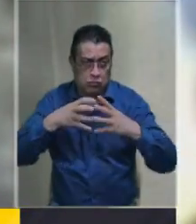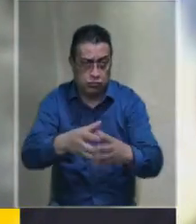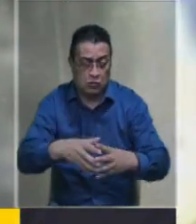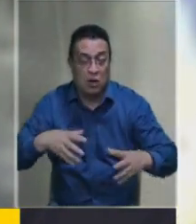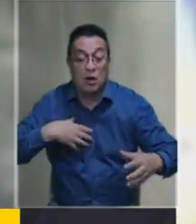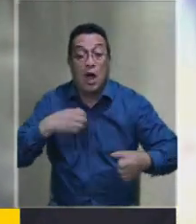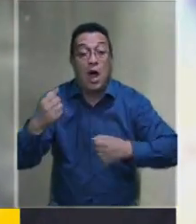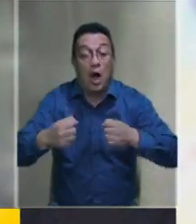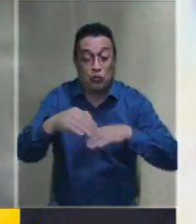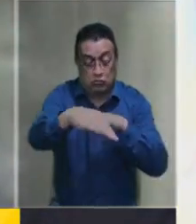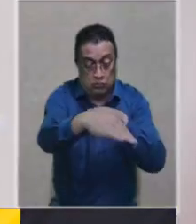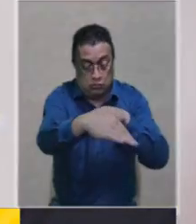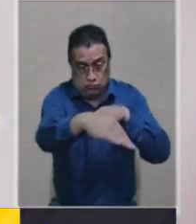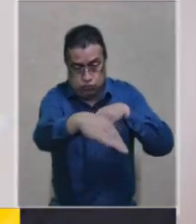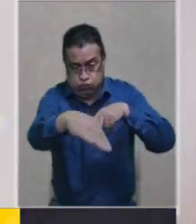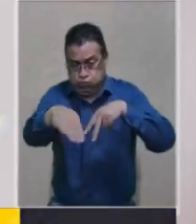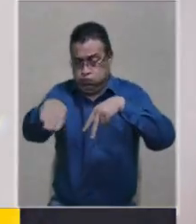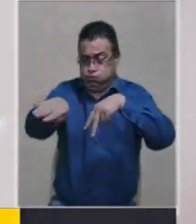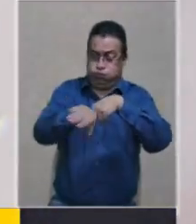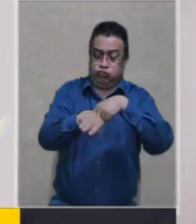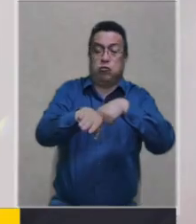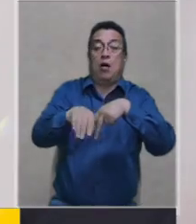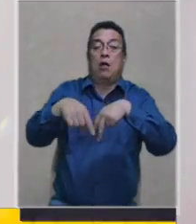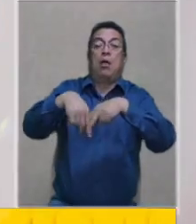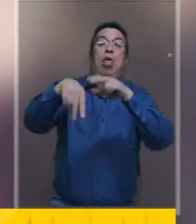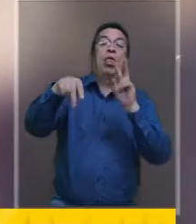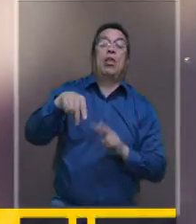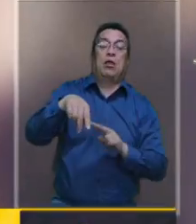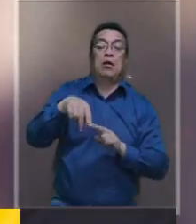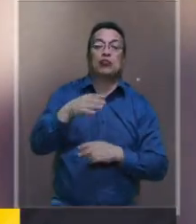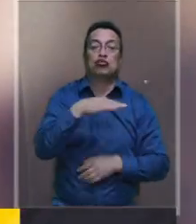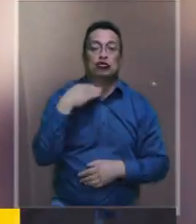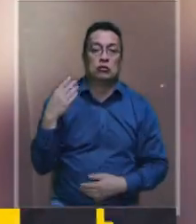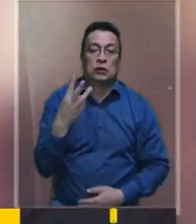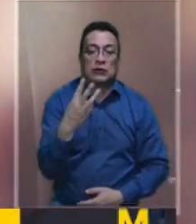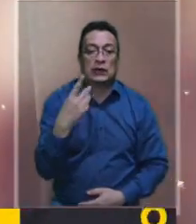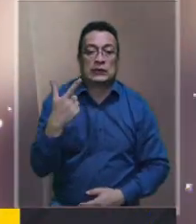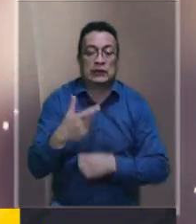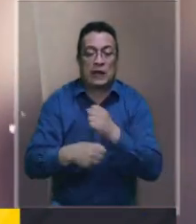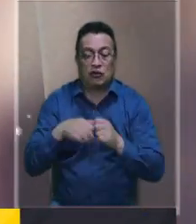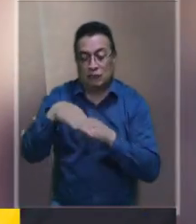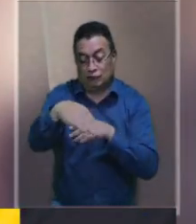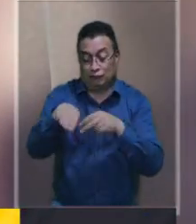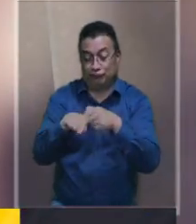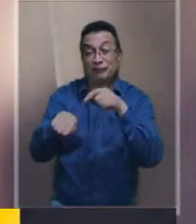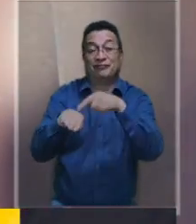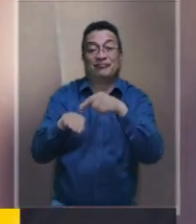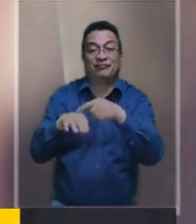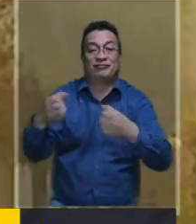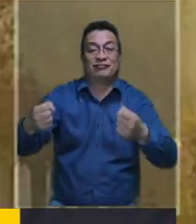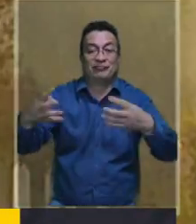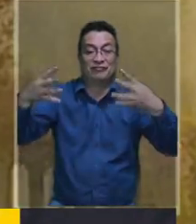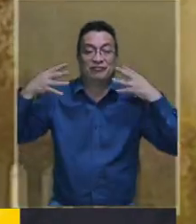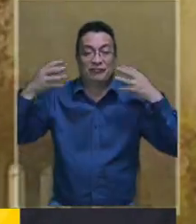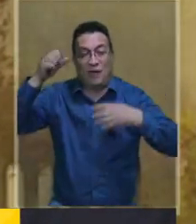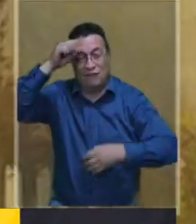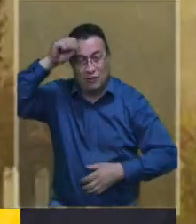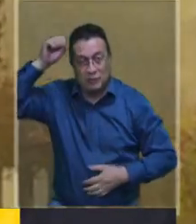de retroceso, el carro de bomberos la atropelló. Falleció con 37 años y no es la única que ha perdido la vida en esta emergencia.